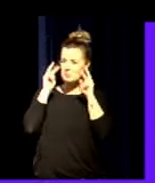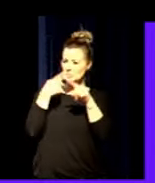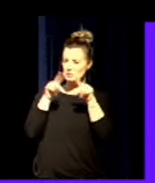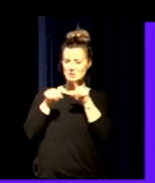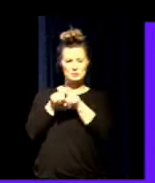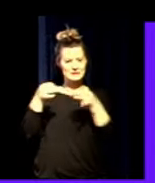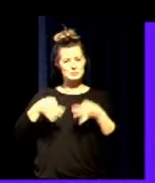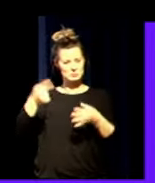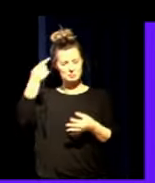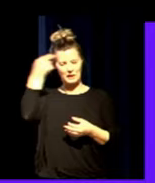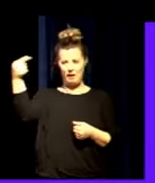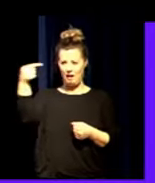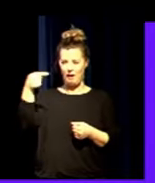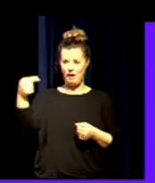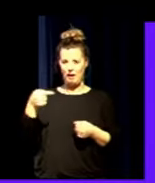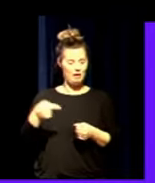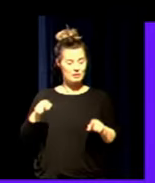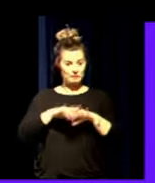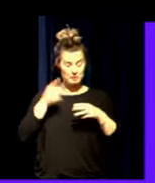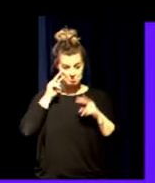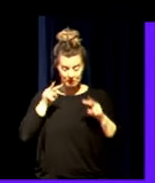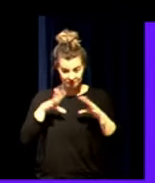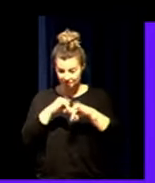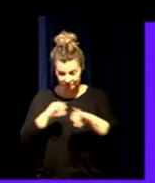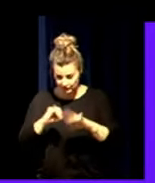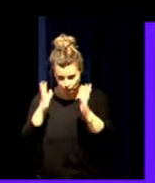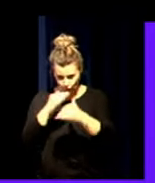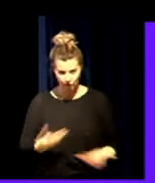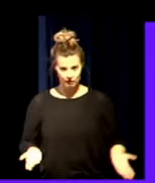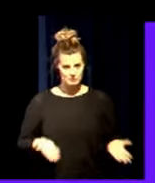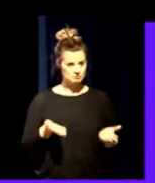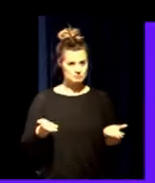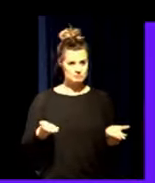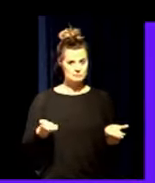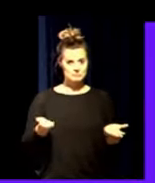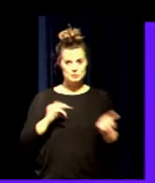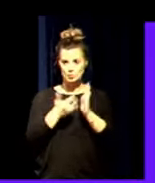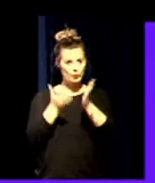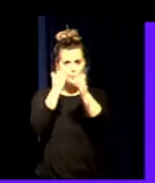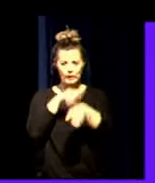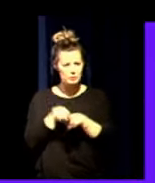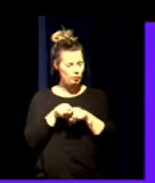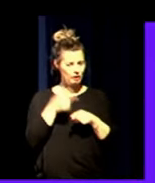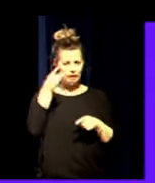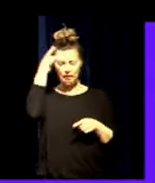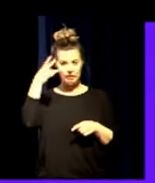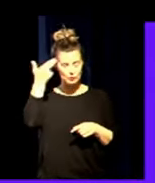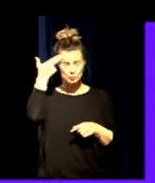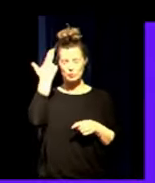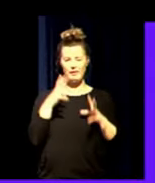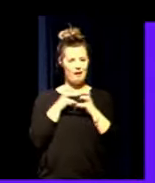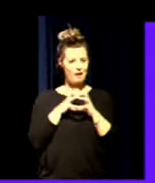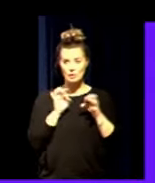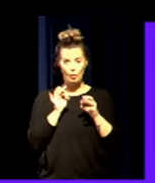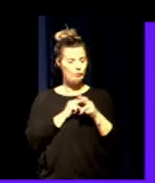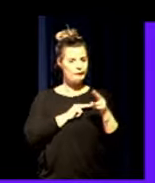irracional, que les lleva a caminos sin salida y a respuestas sin salida. A veces, ideación suicida, otras respuestas